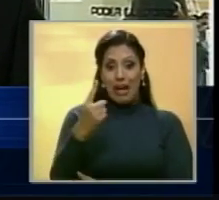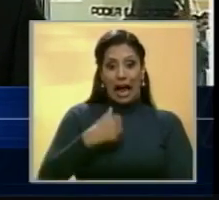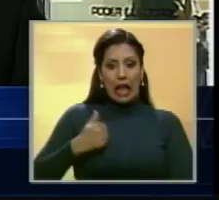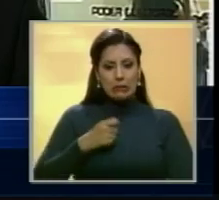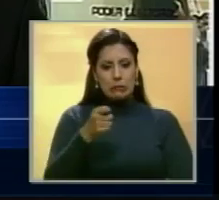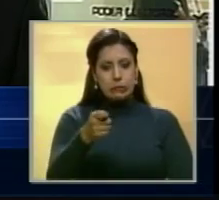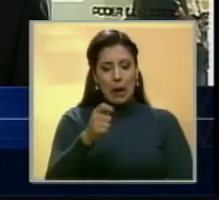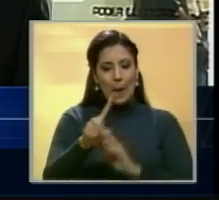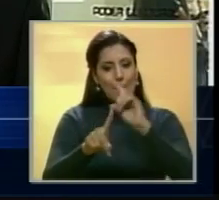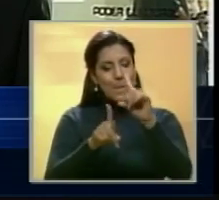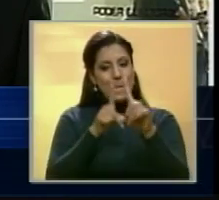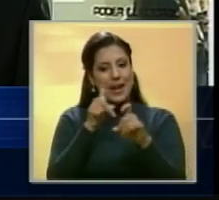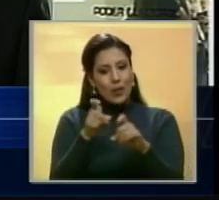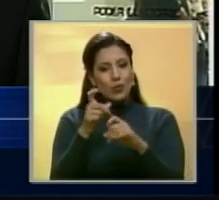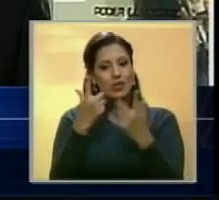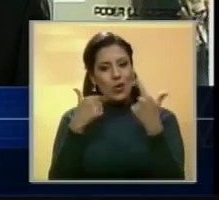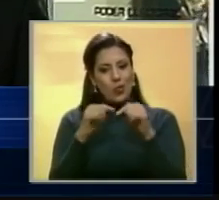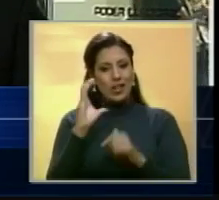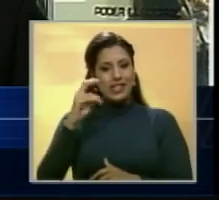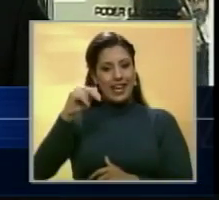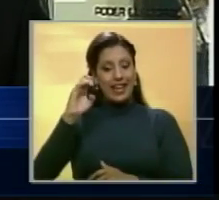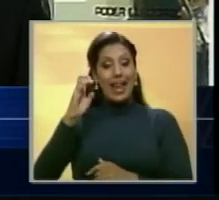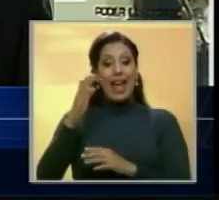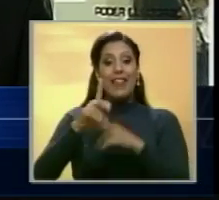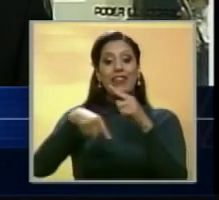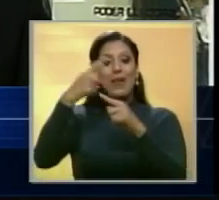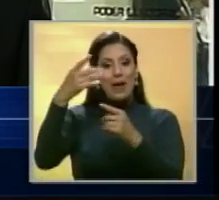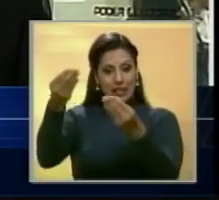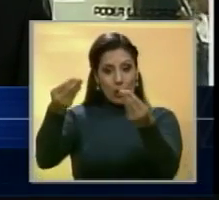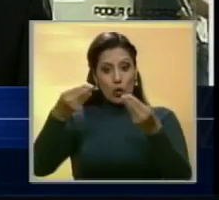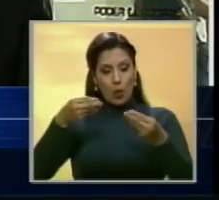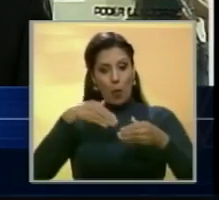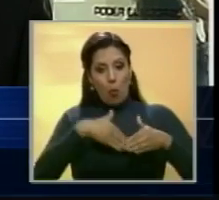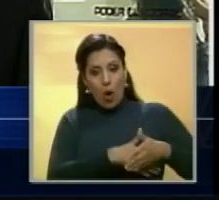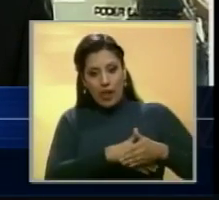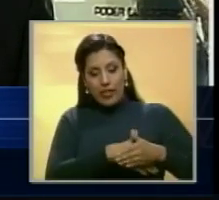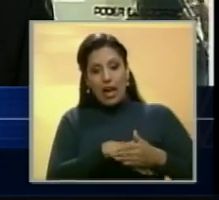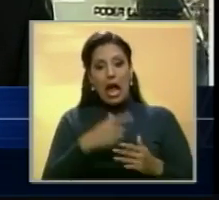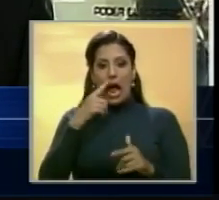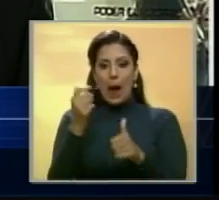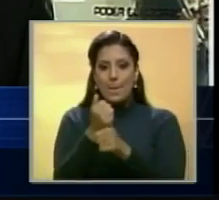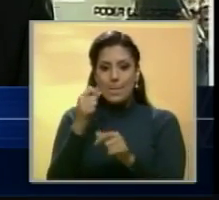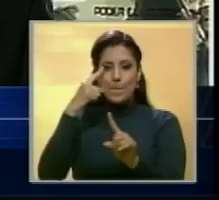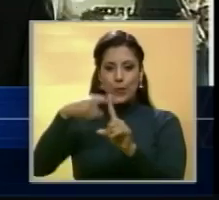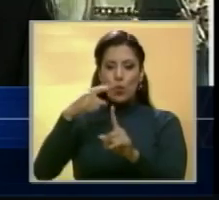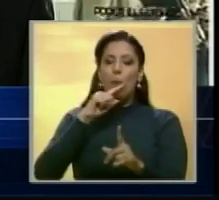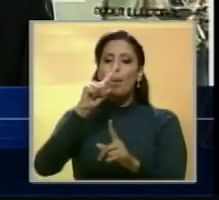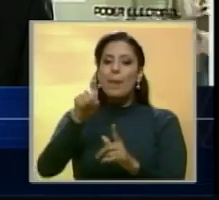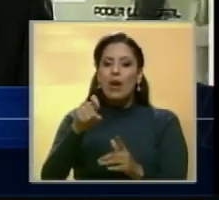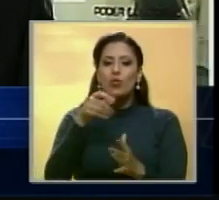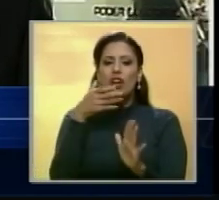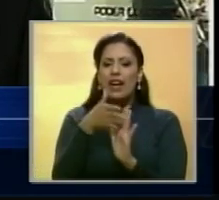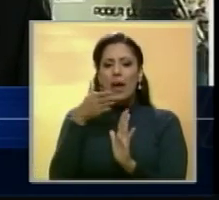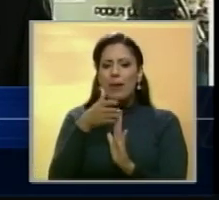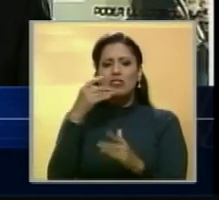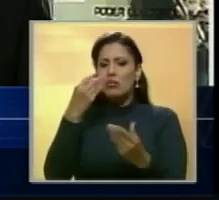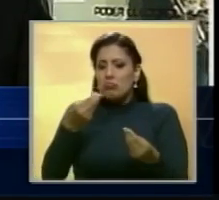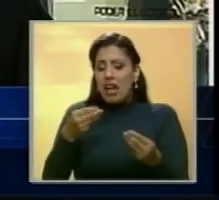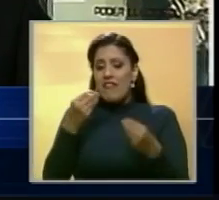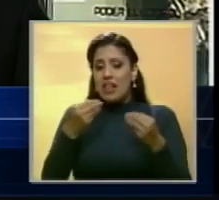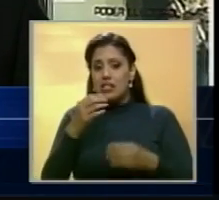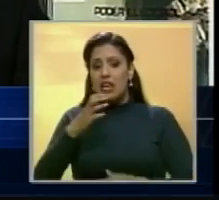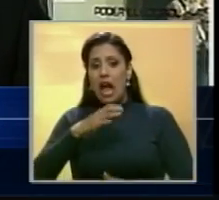Rondón estaba regresando a la sede del CNE después de haber acudido a la marcha que hoy estaba realizando la